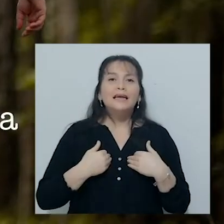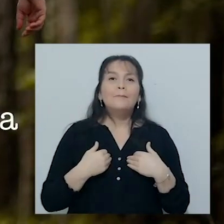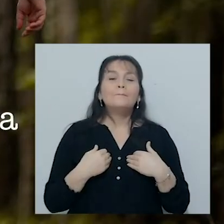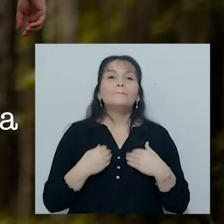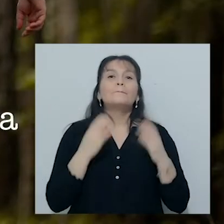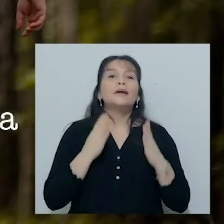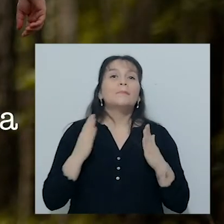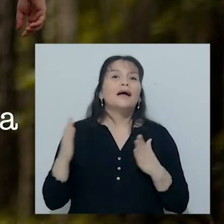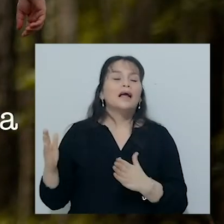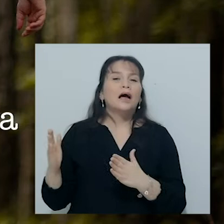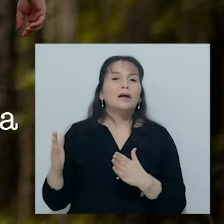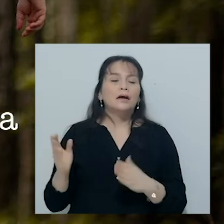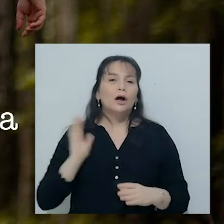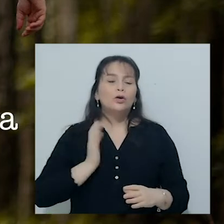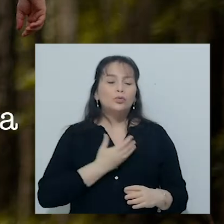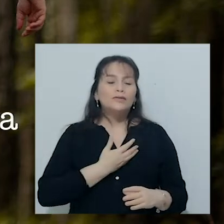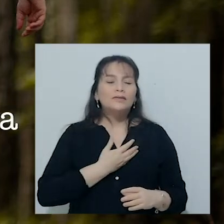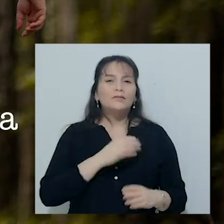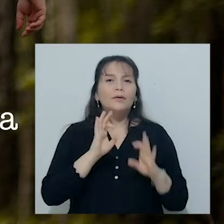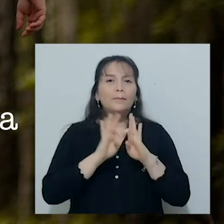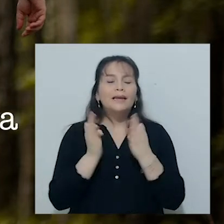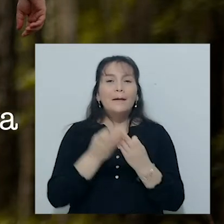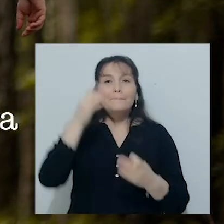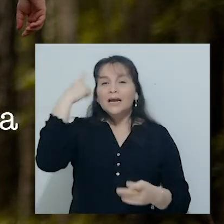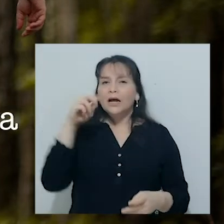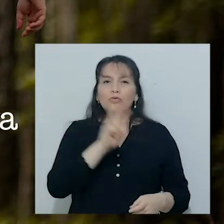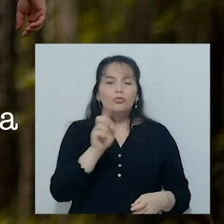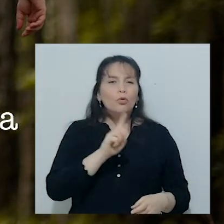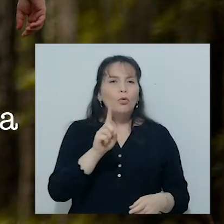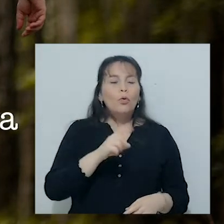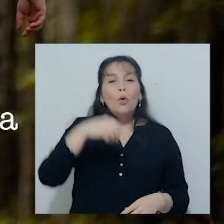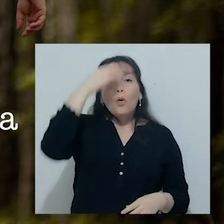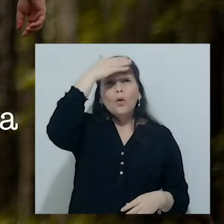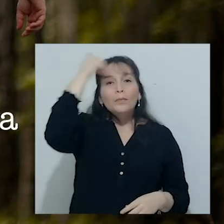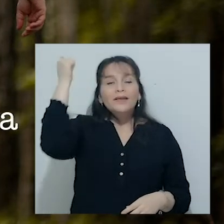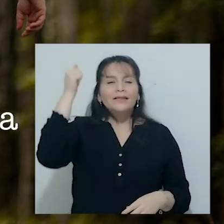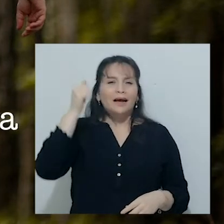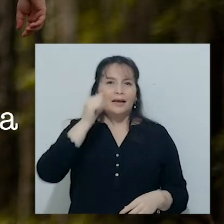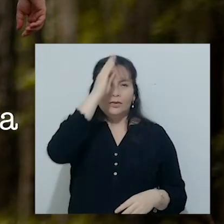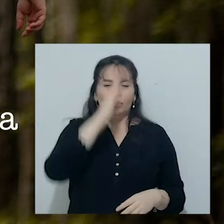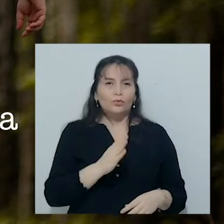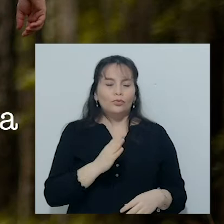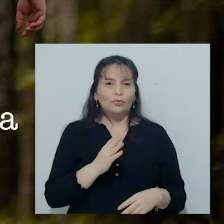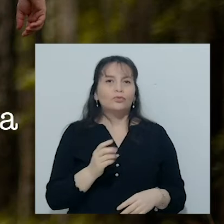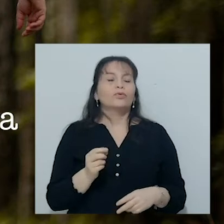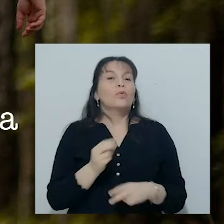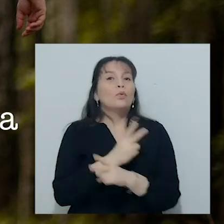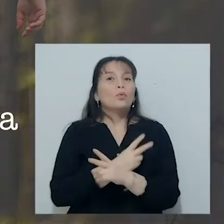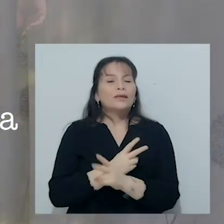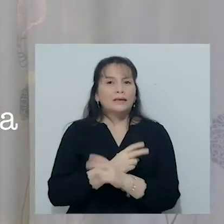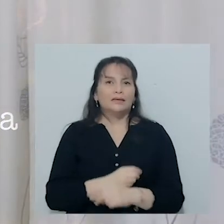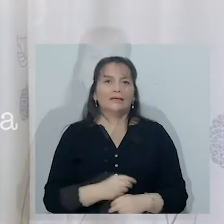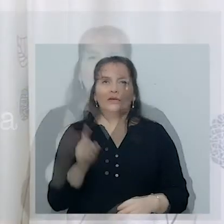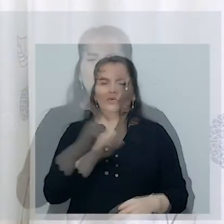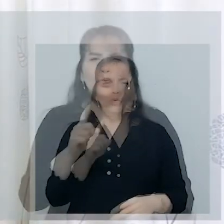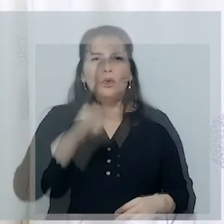La instrucción debe preparar a nuestra familia para no olvidar a Dios, no olvidarse de Dios ni a Dios. Cuídate de